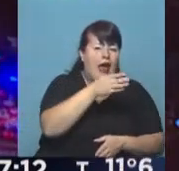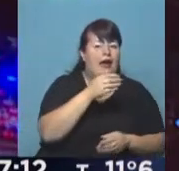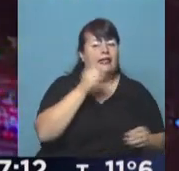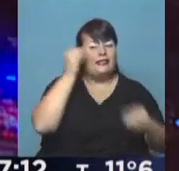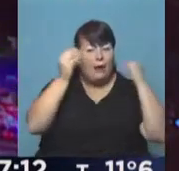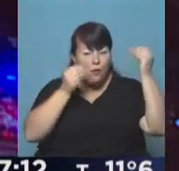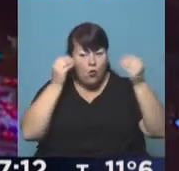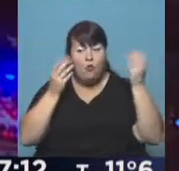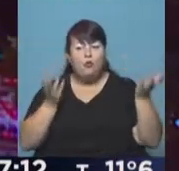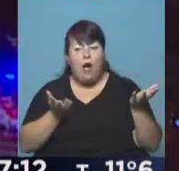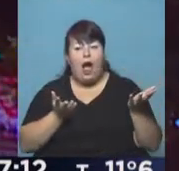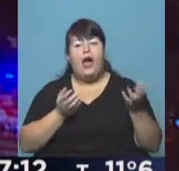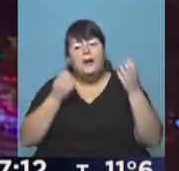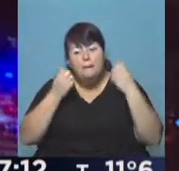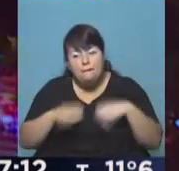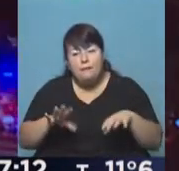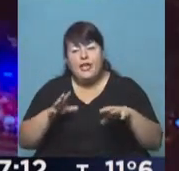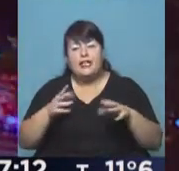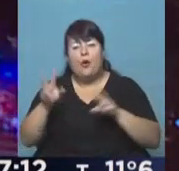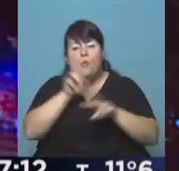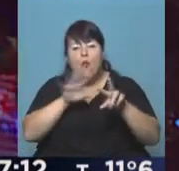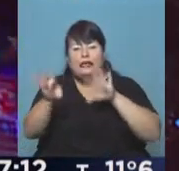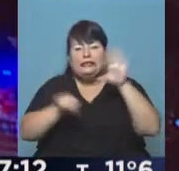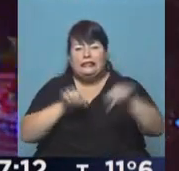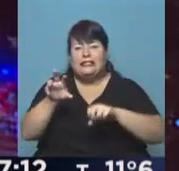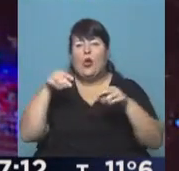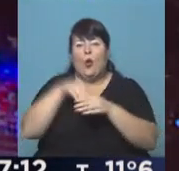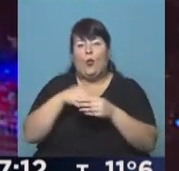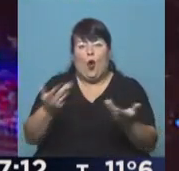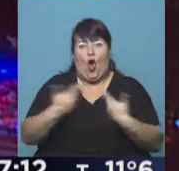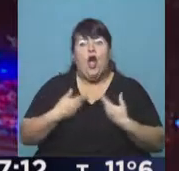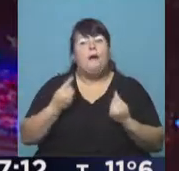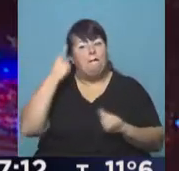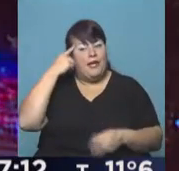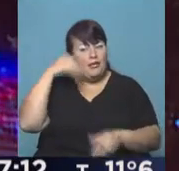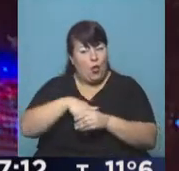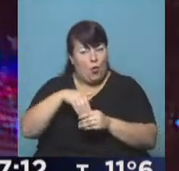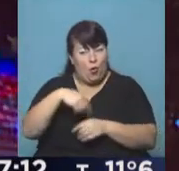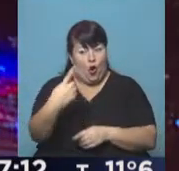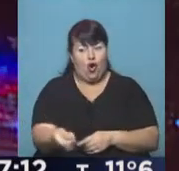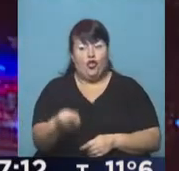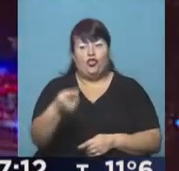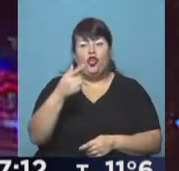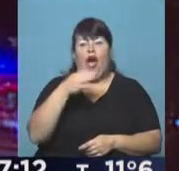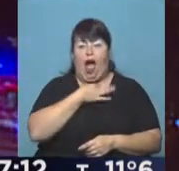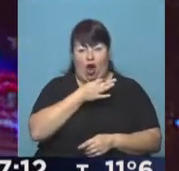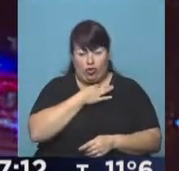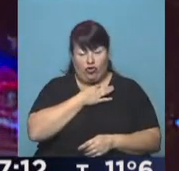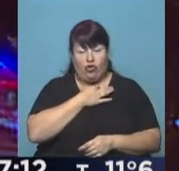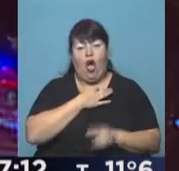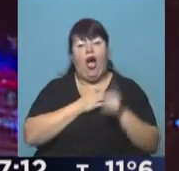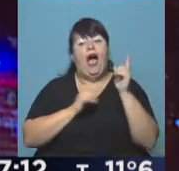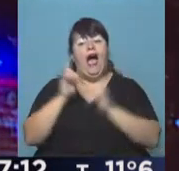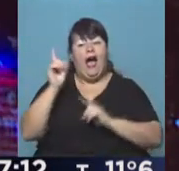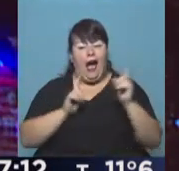preocupa y mucho empezar a cautivar votos pensando, claro, en la elección del próximo mes. Hubo